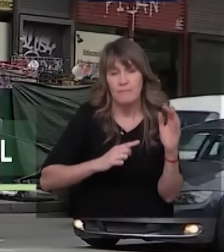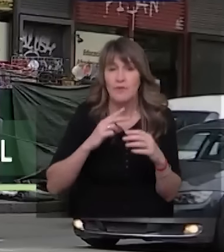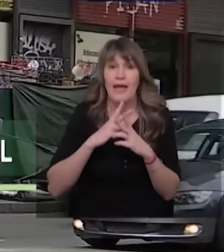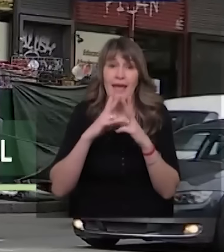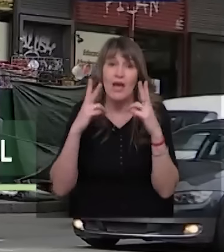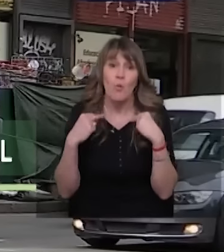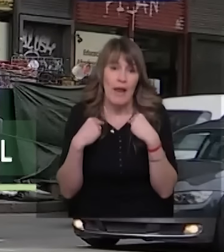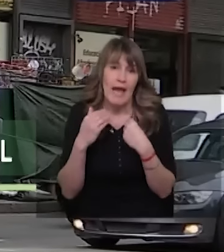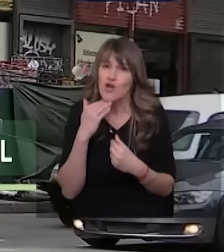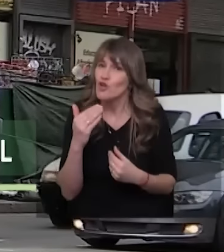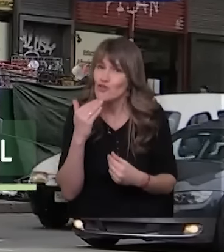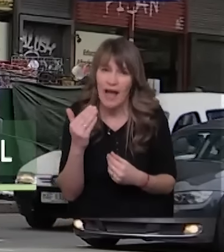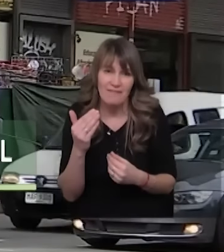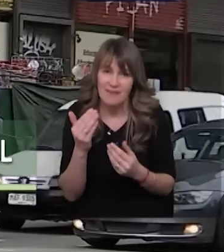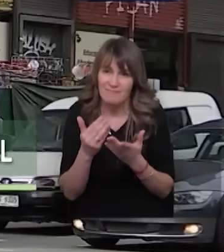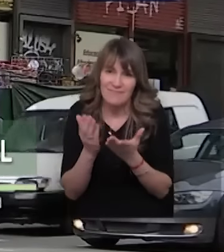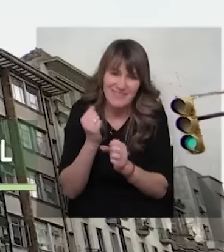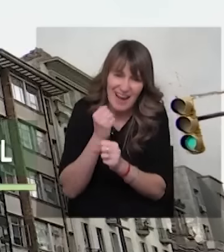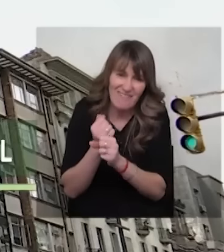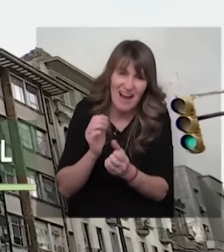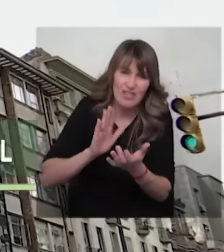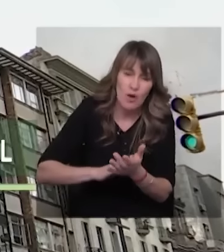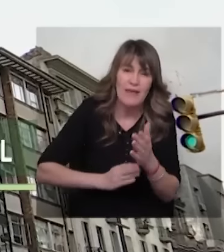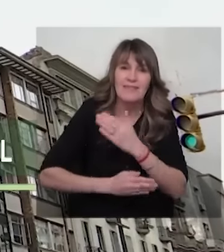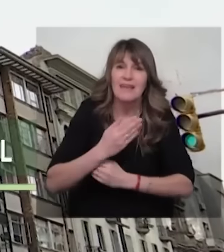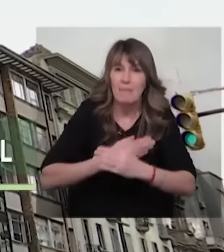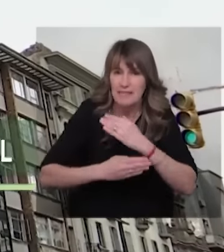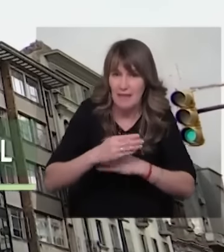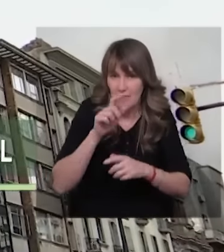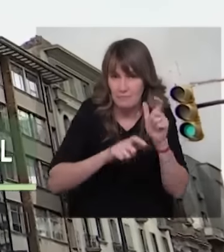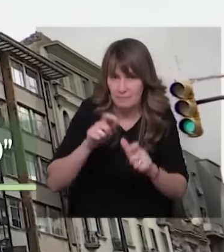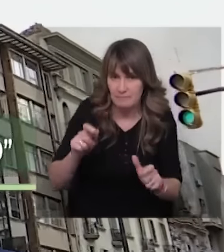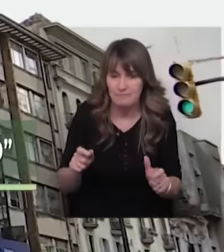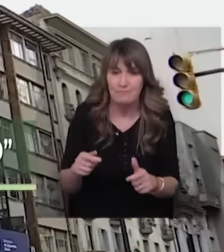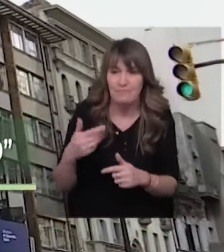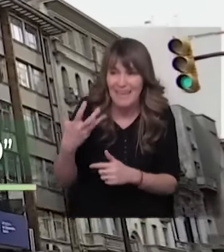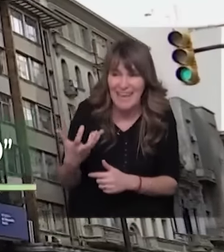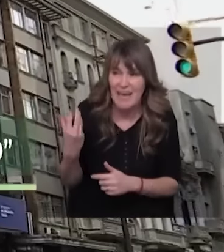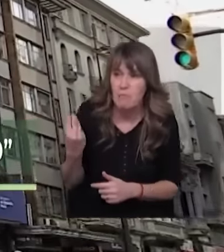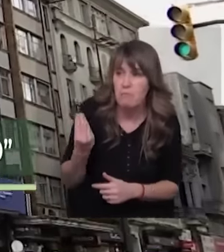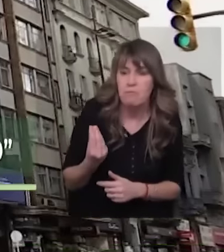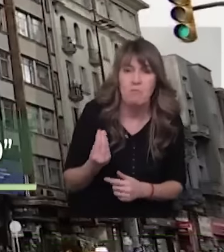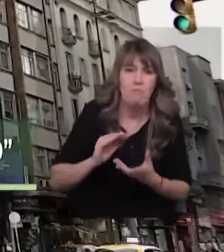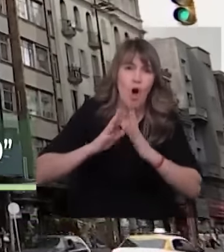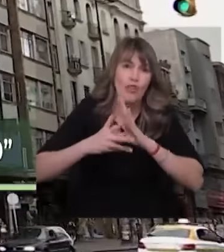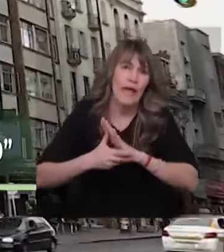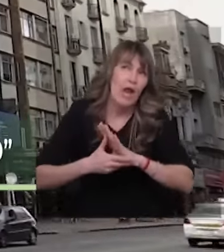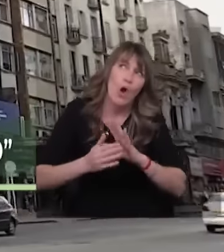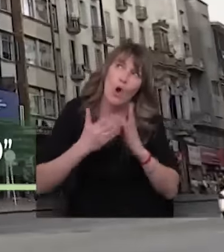para trabajar con personas con discapacidad eh Se supone que quieren implementar un modelo primermundista